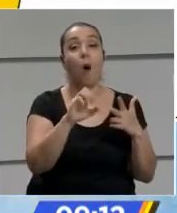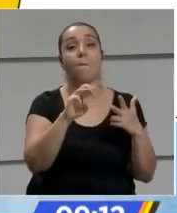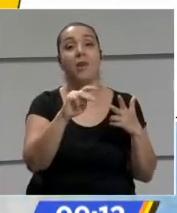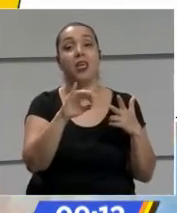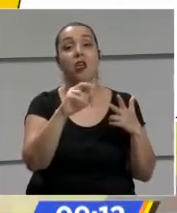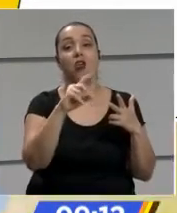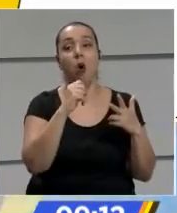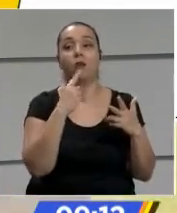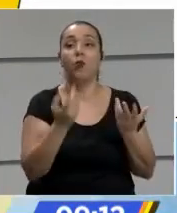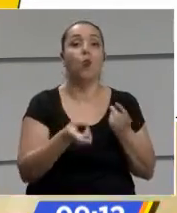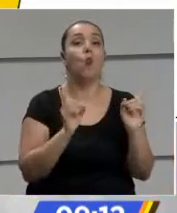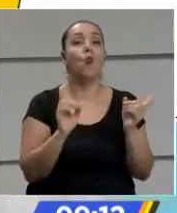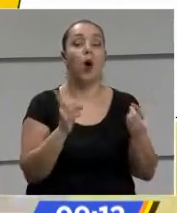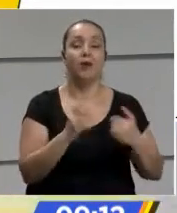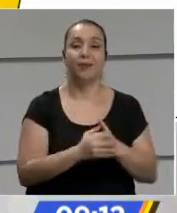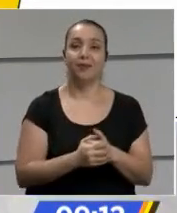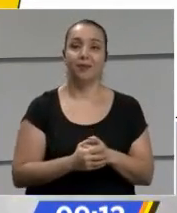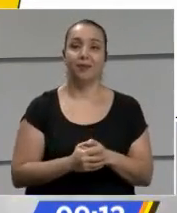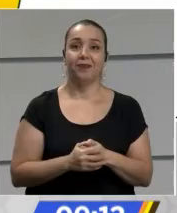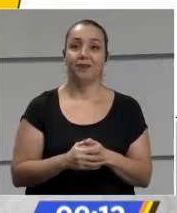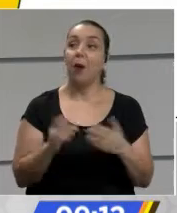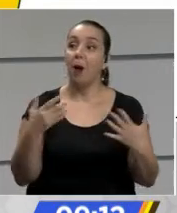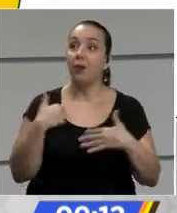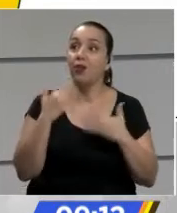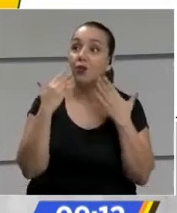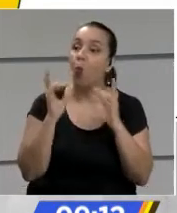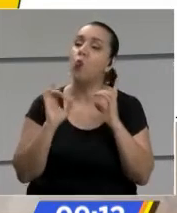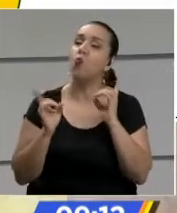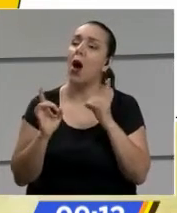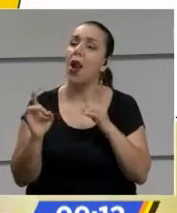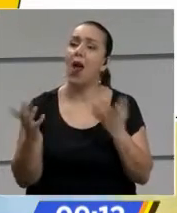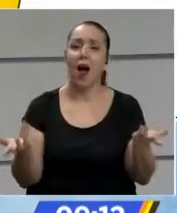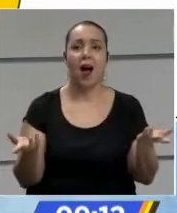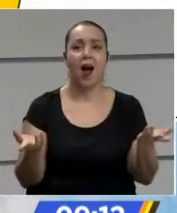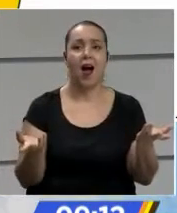A ver, vamos. Yo vuelvo a ver a Sergio. Sergio, ¿qué dice? Ingrese. Sergio, ¿cuál es?